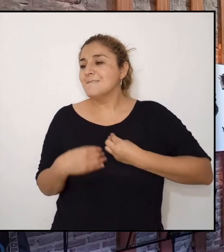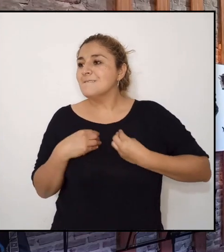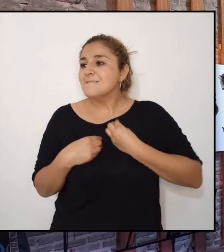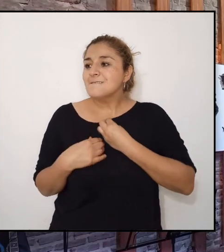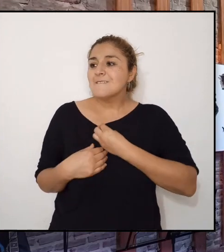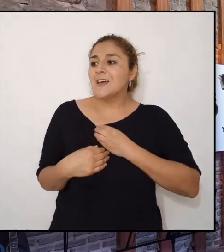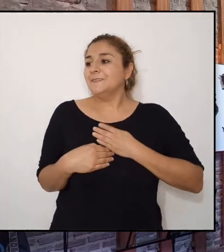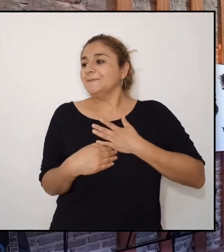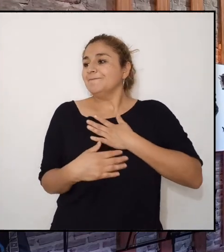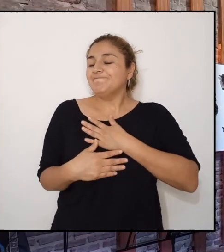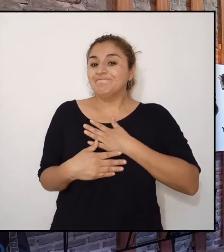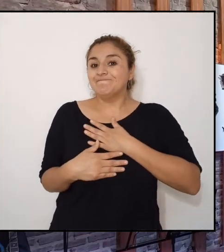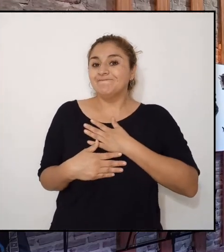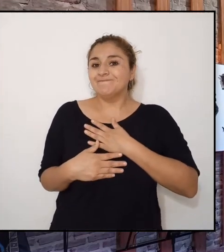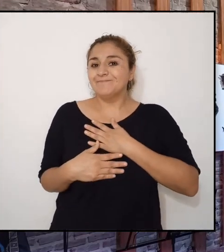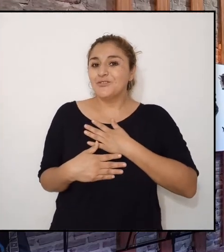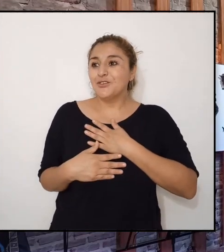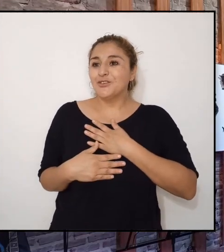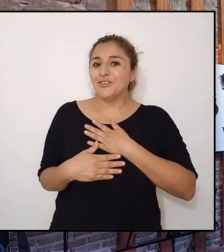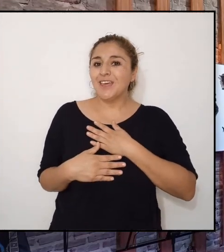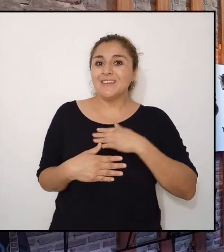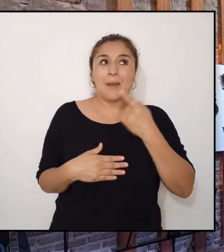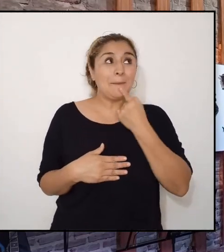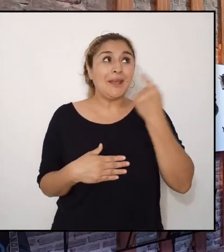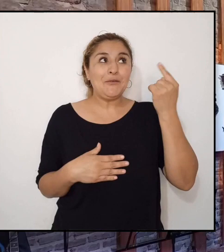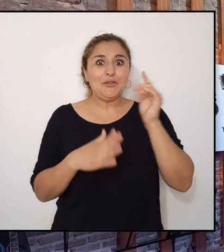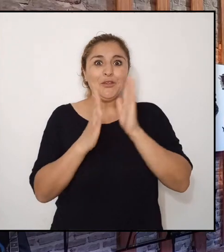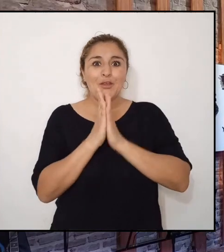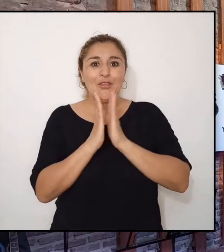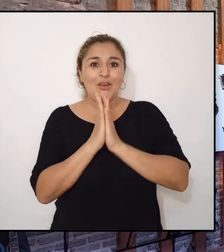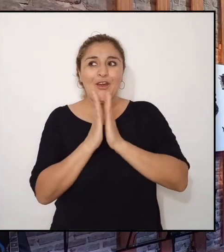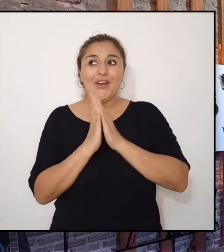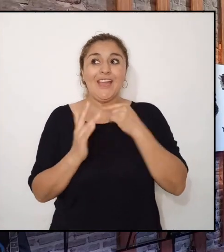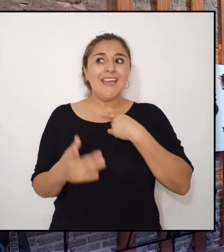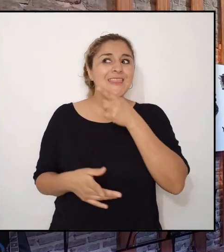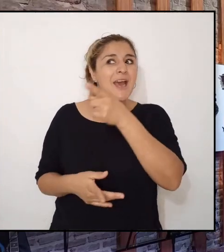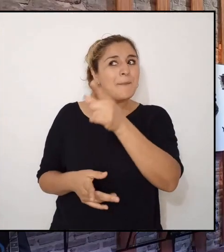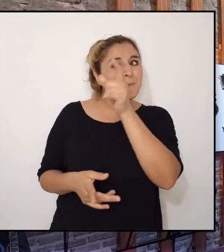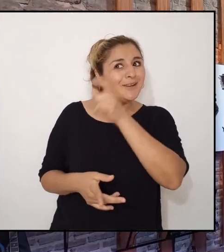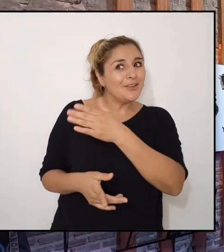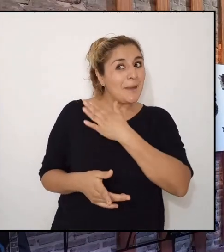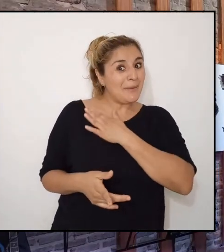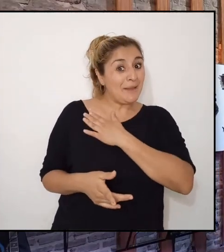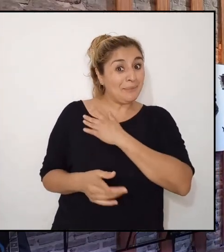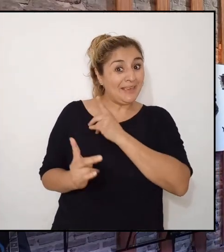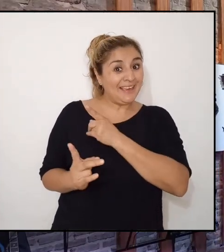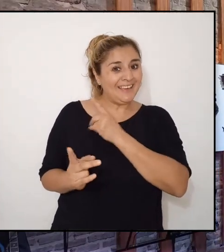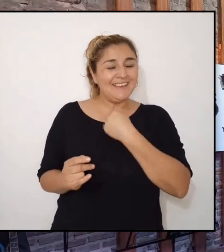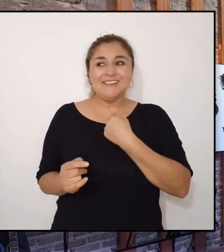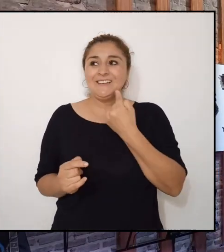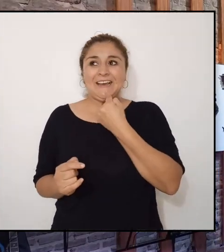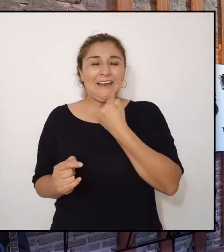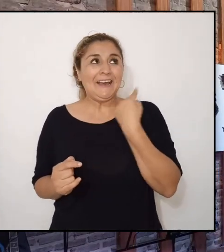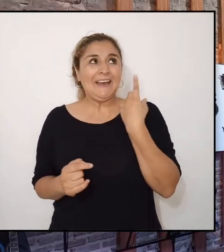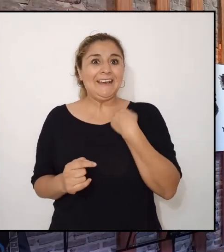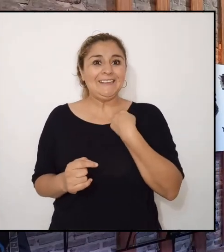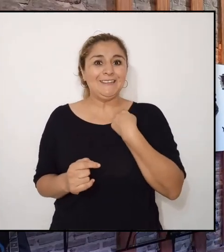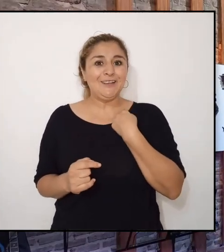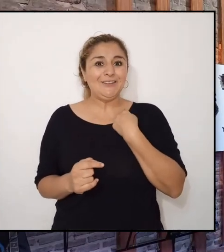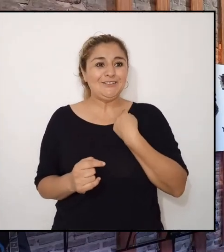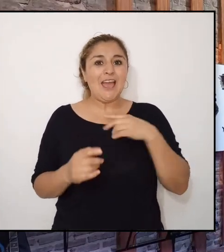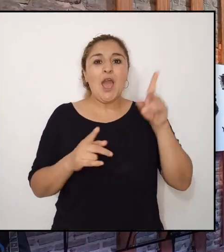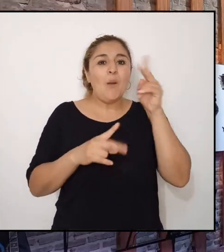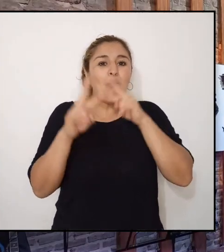Es para mí, el Señor me está confirmando. ¡No! ¡Un desastre! Y por ahí estábamos, no sé, con un problema, una necesidad,